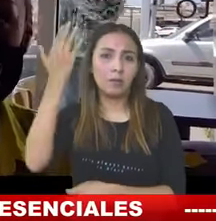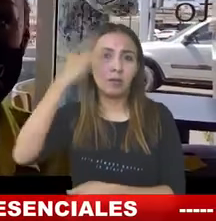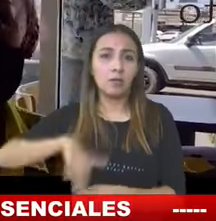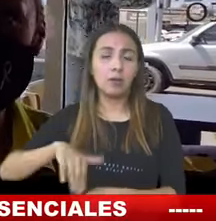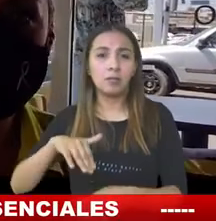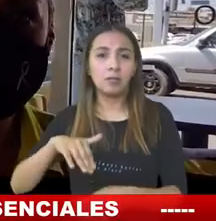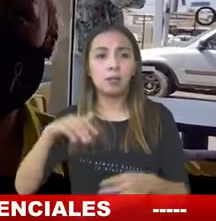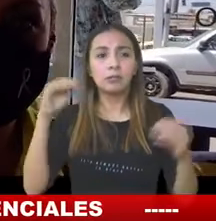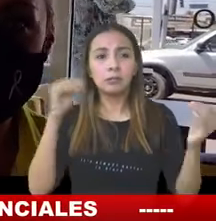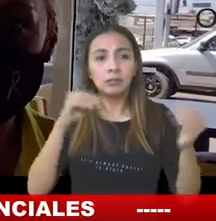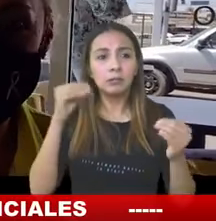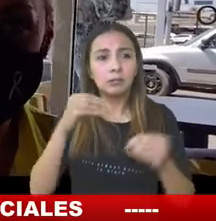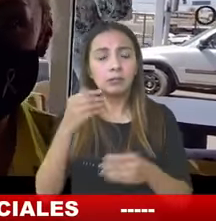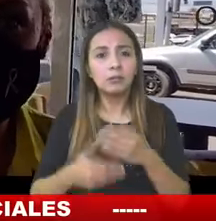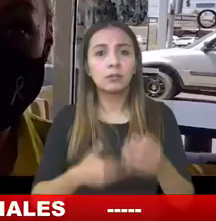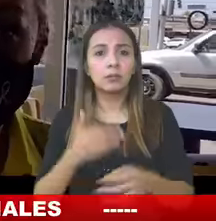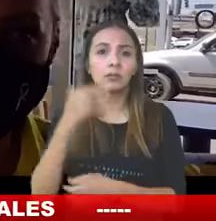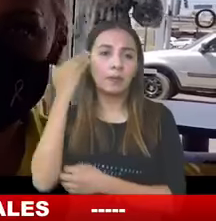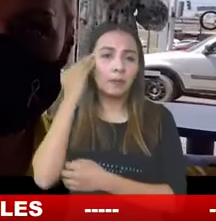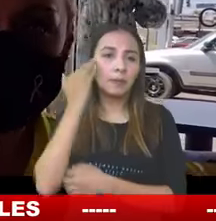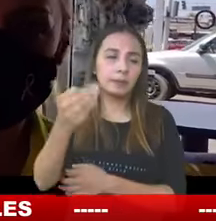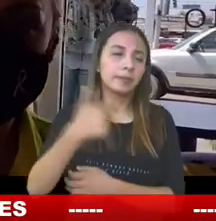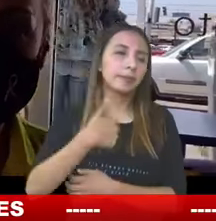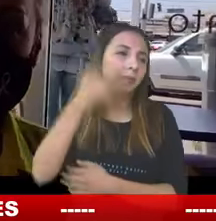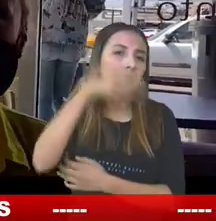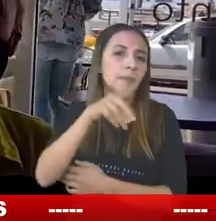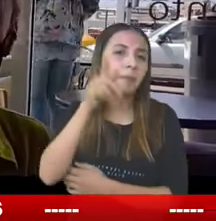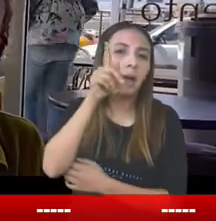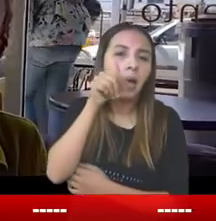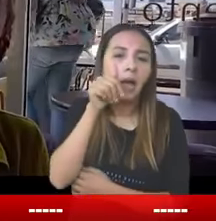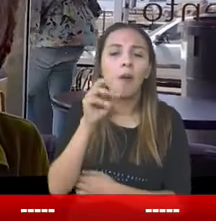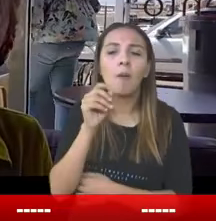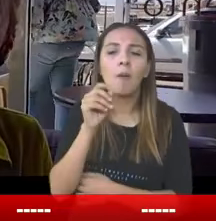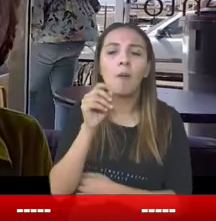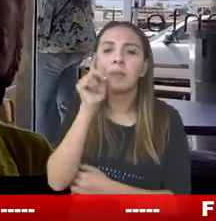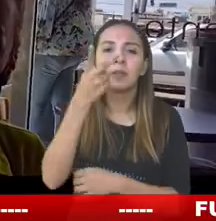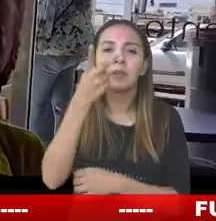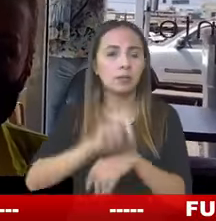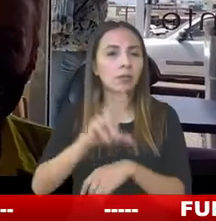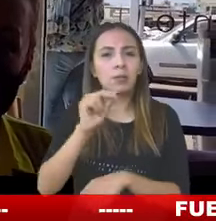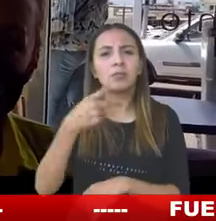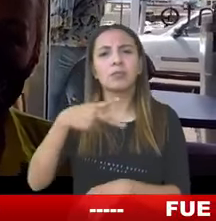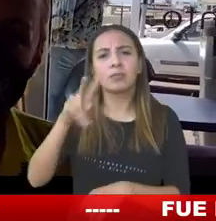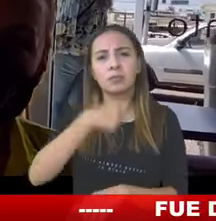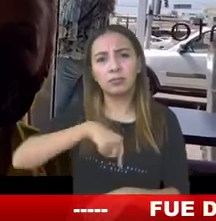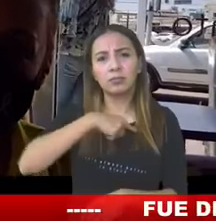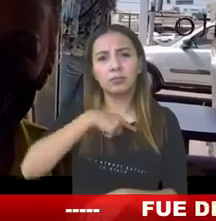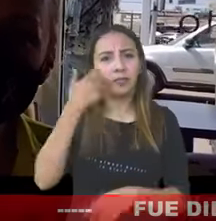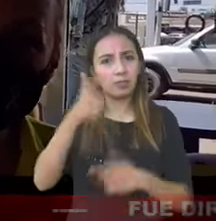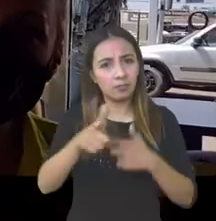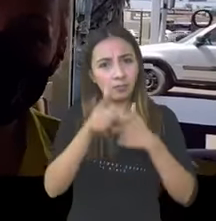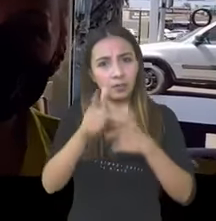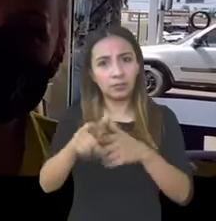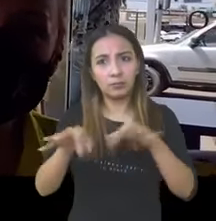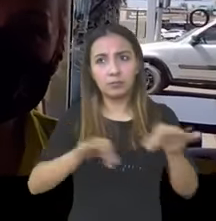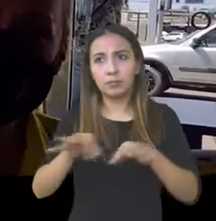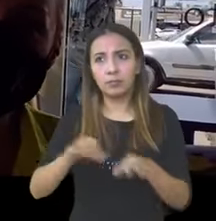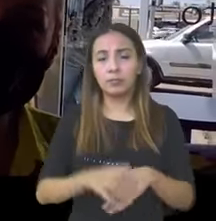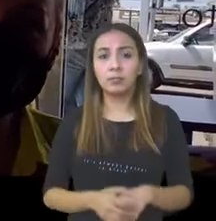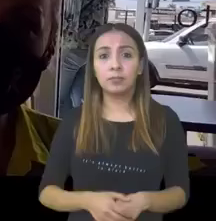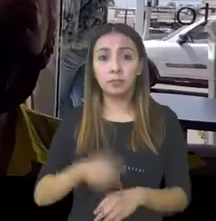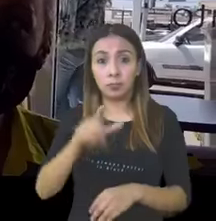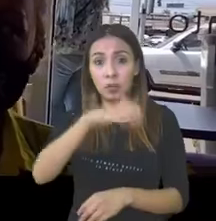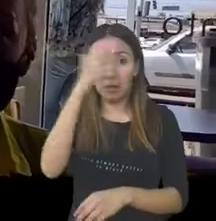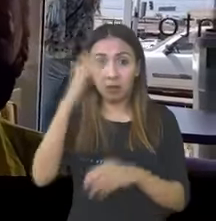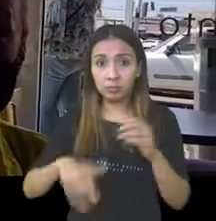Sí. O sea, no sabemos que nos van a dar mañana, pasado, ¿verdad? Queremos seguir trabajando. ¿Van a ir con el presidente ahorita claro que termine esa reunión?